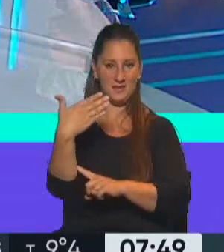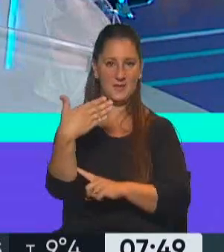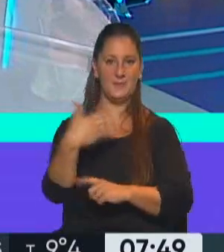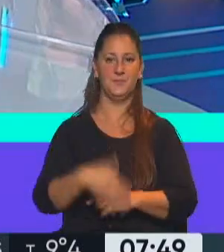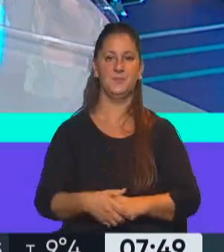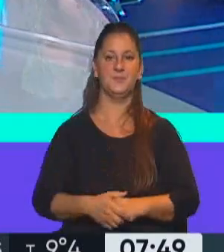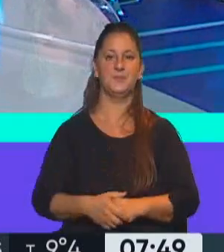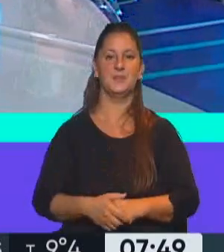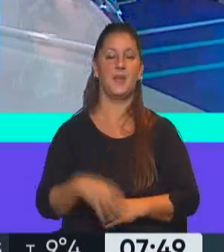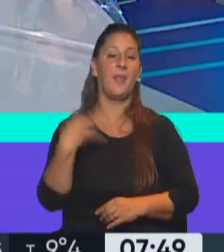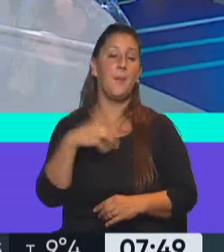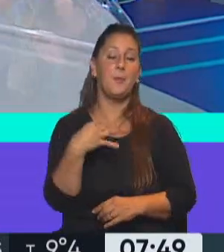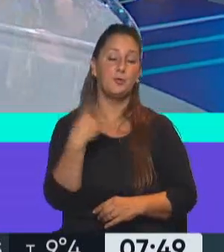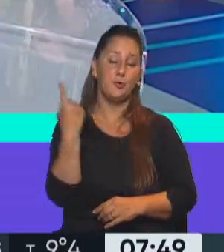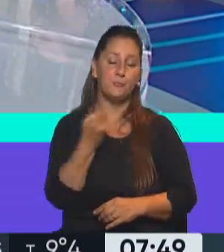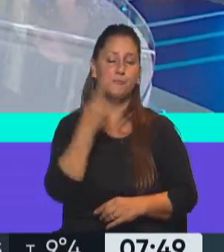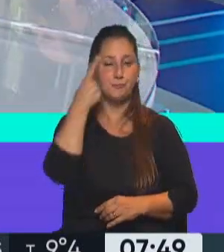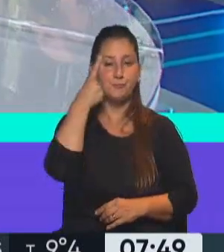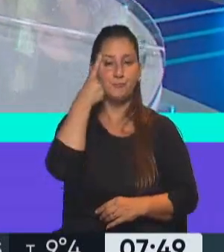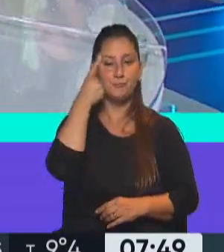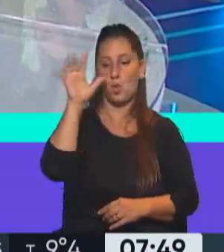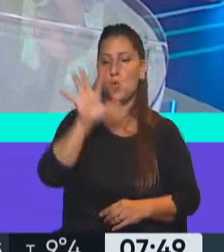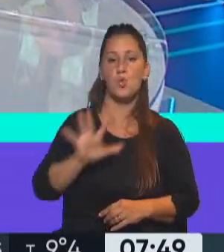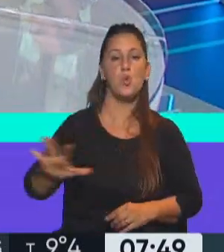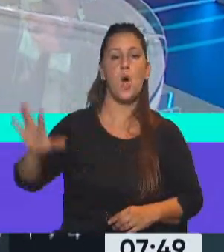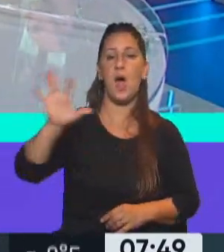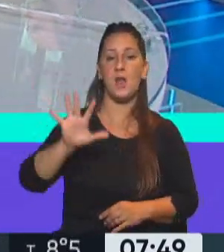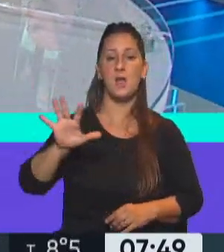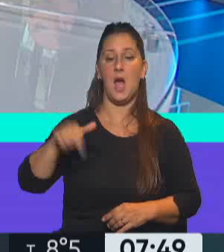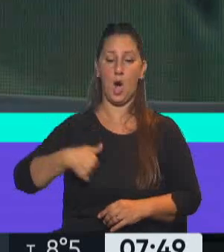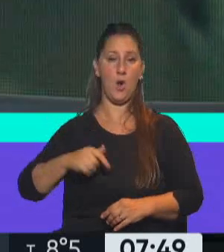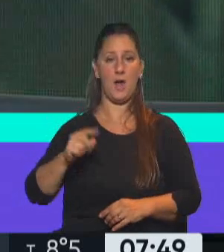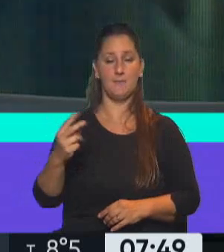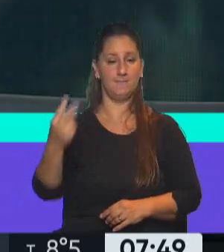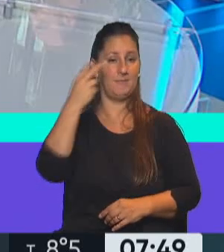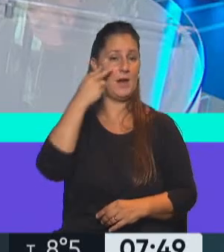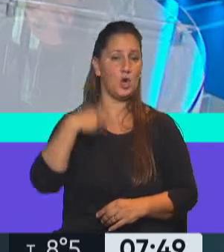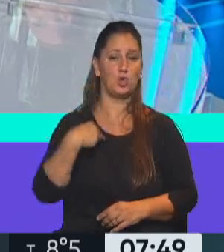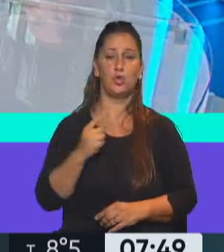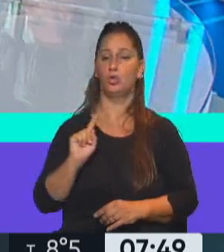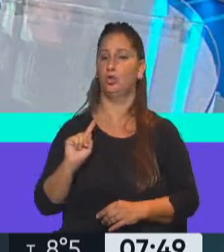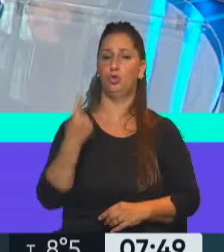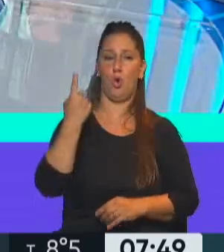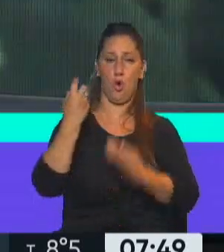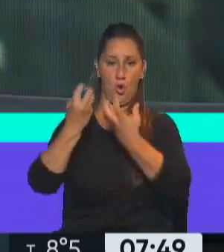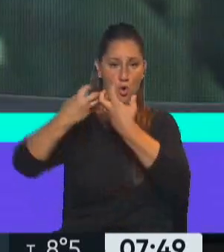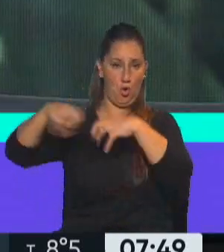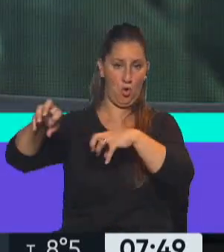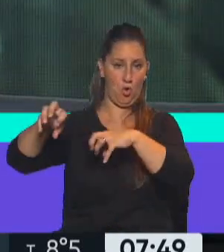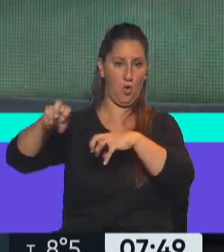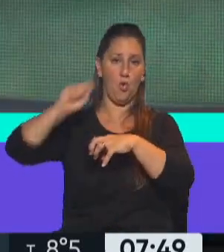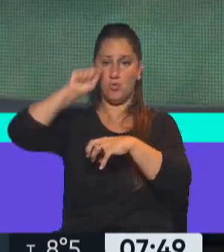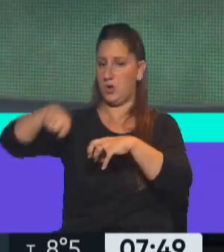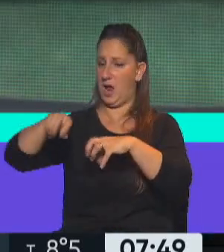hay que entender, ¿no?, que estamos hablando de regiones que se autoperciben territorios autónomos, separados